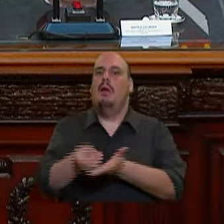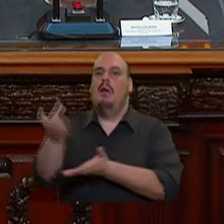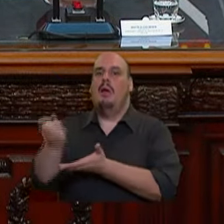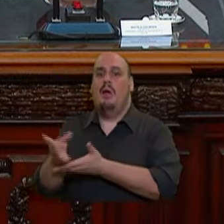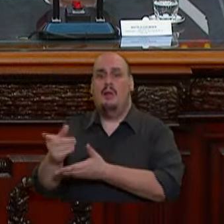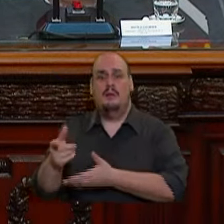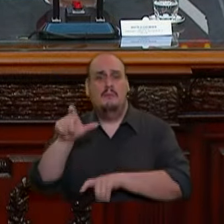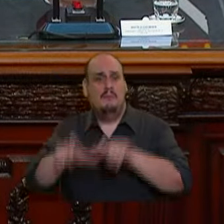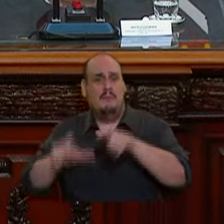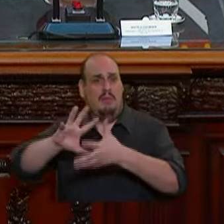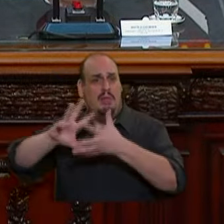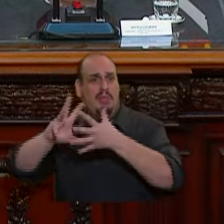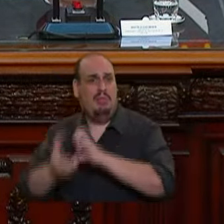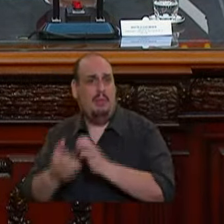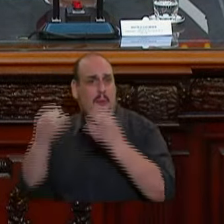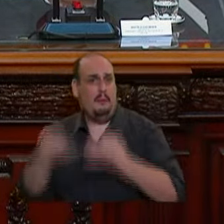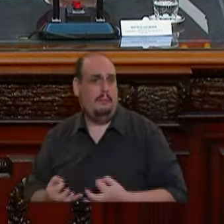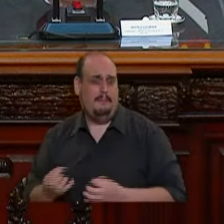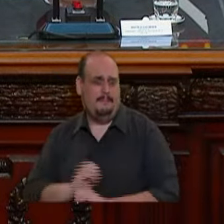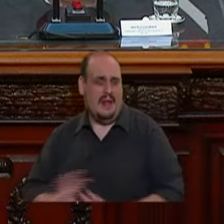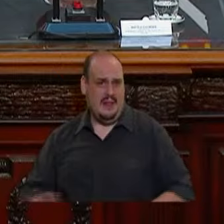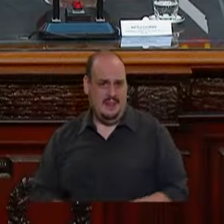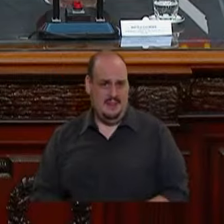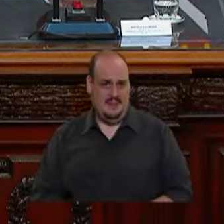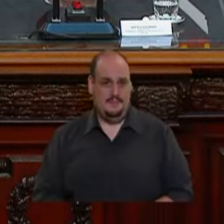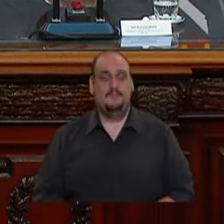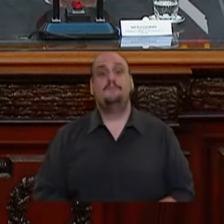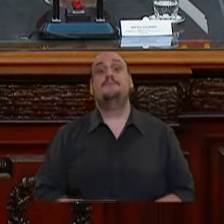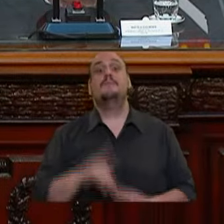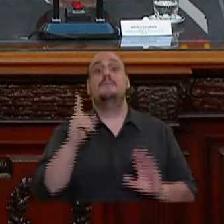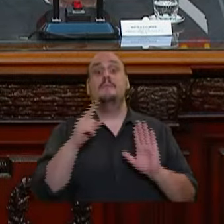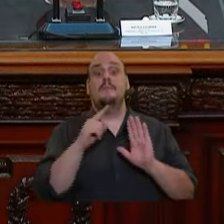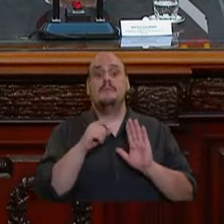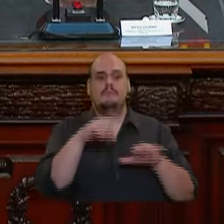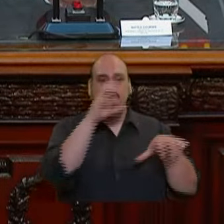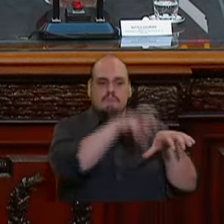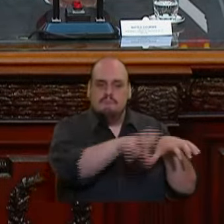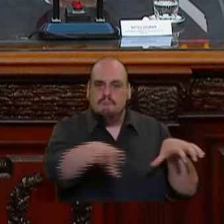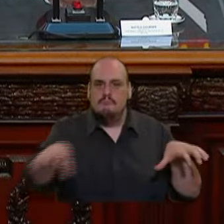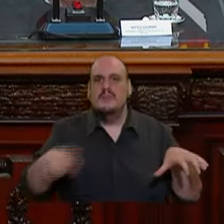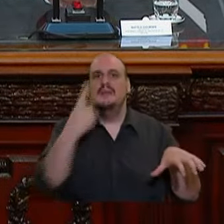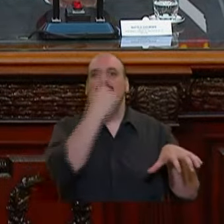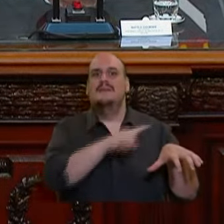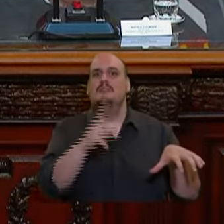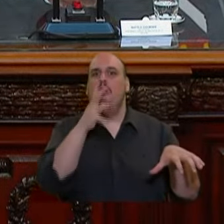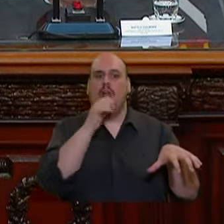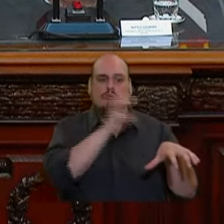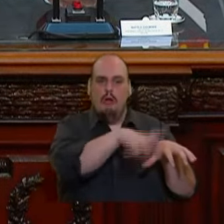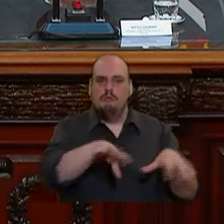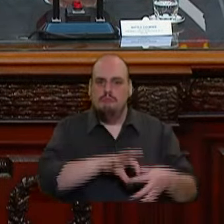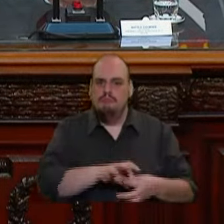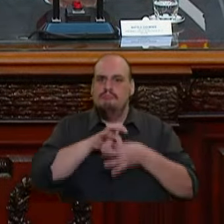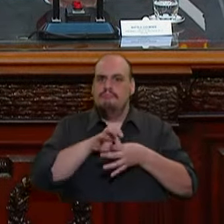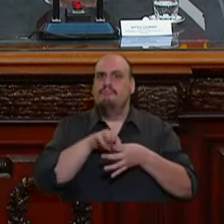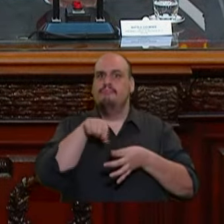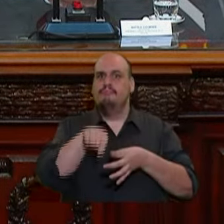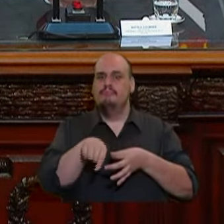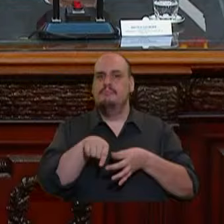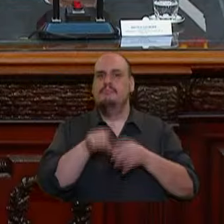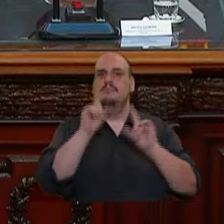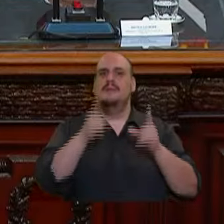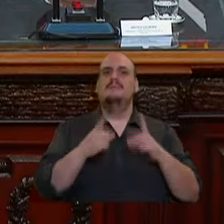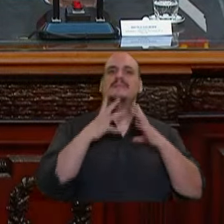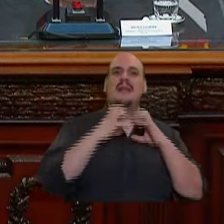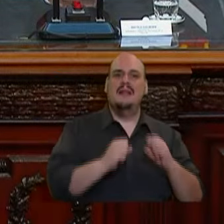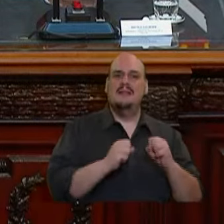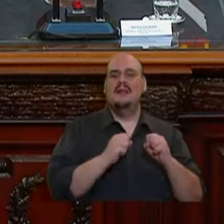de bien. El informe de situación de las 114 dependencias de la Administración Pública Nacional, realizado por la SIGEN y la